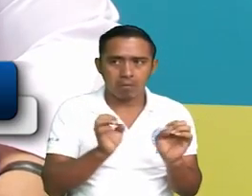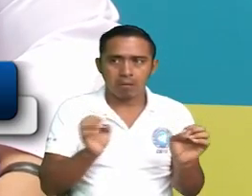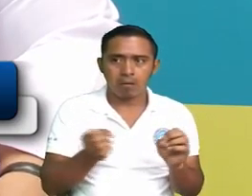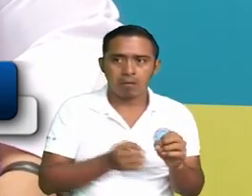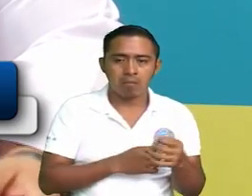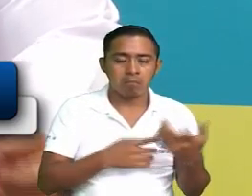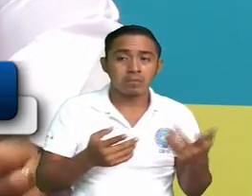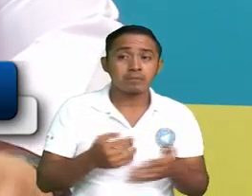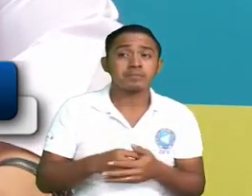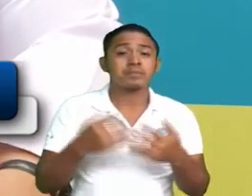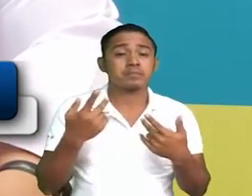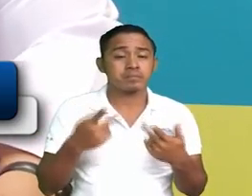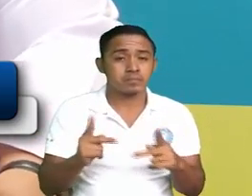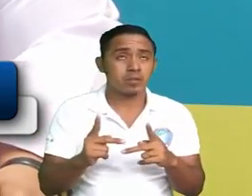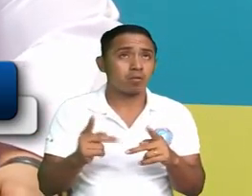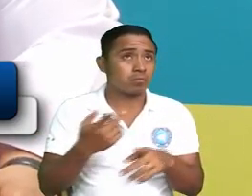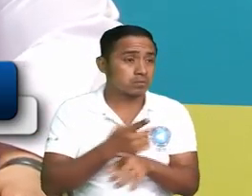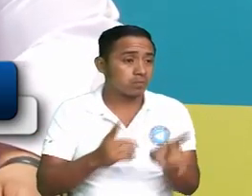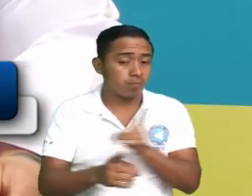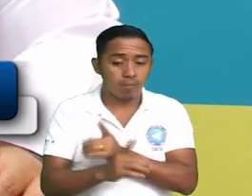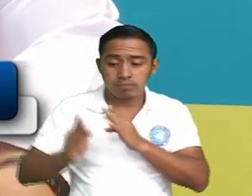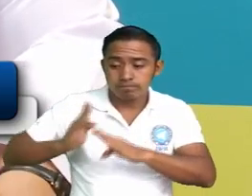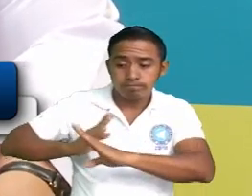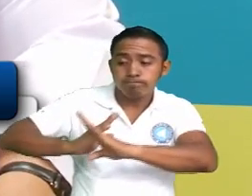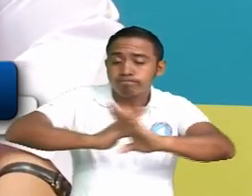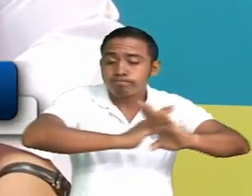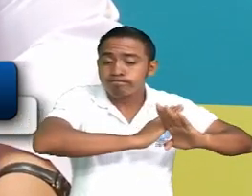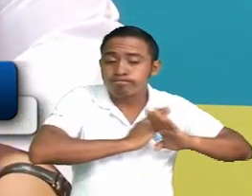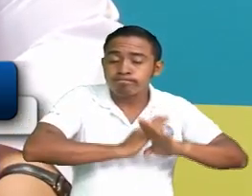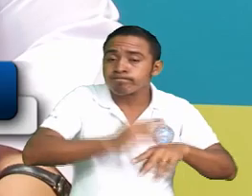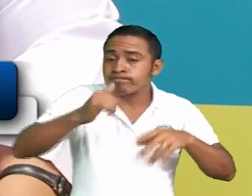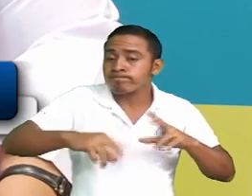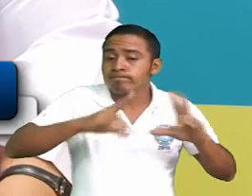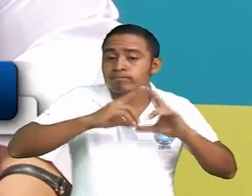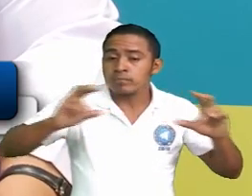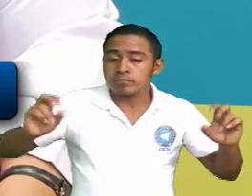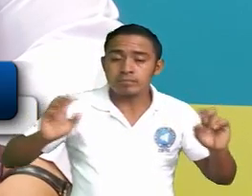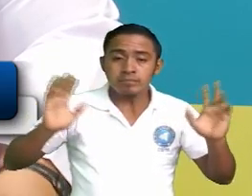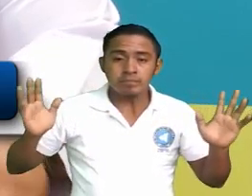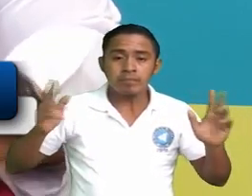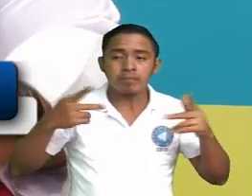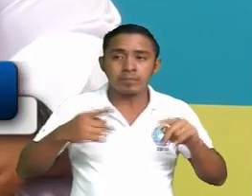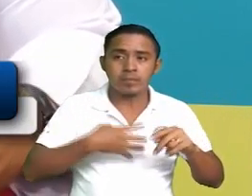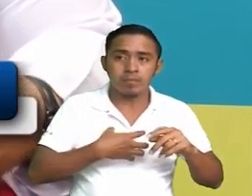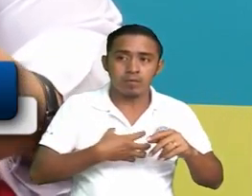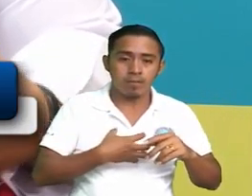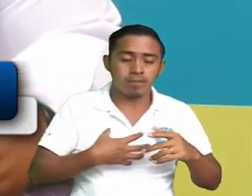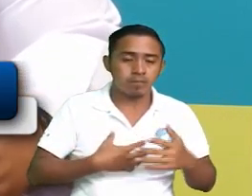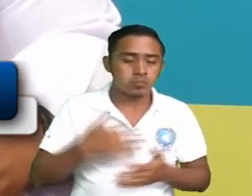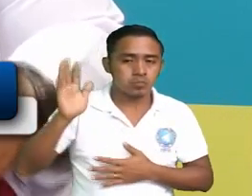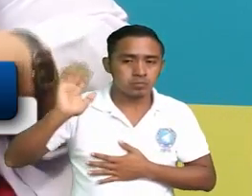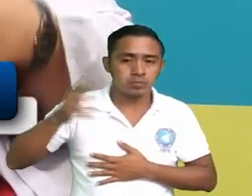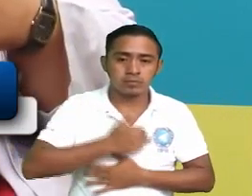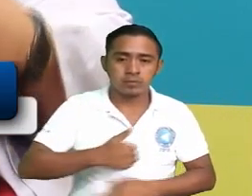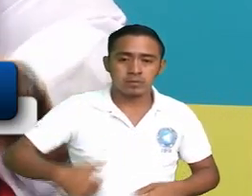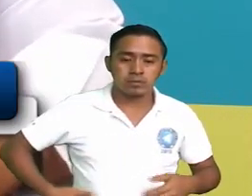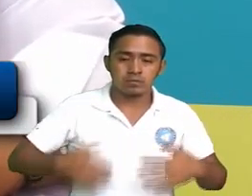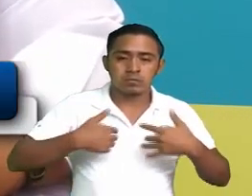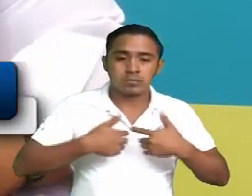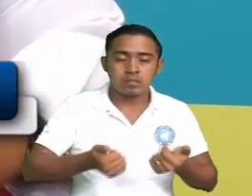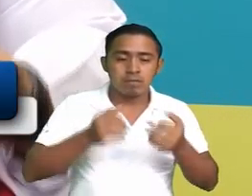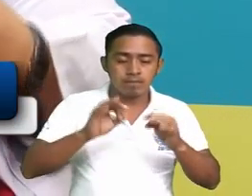positivo, pero sí dentro del compromiso, ¿verdad?, que tenemos como ministerio, está el garantizar los